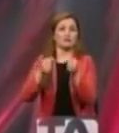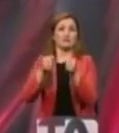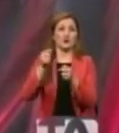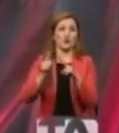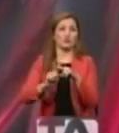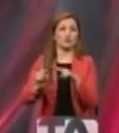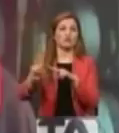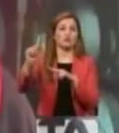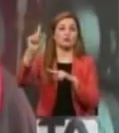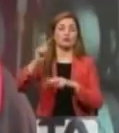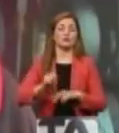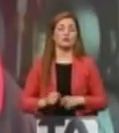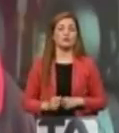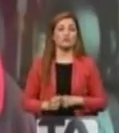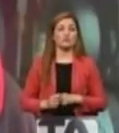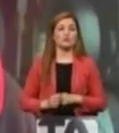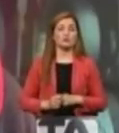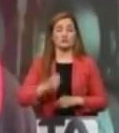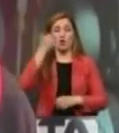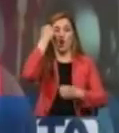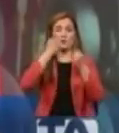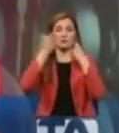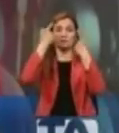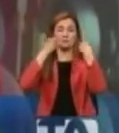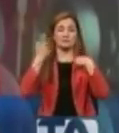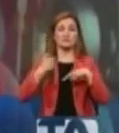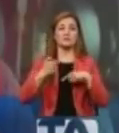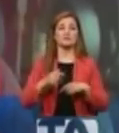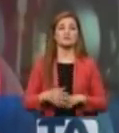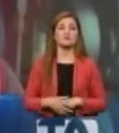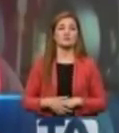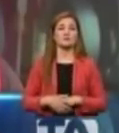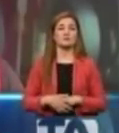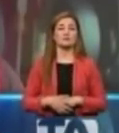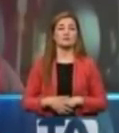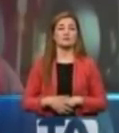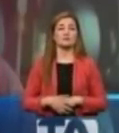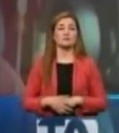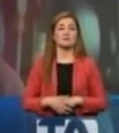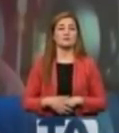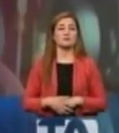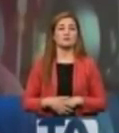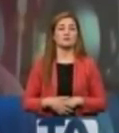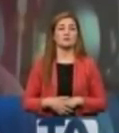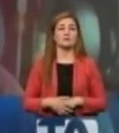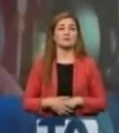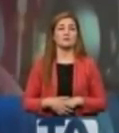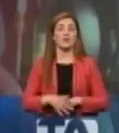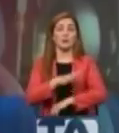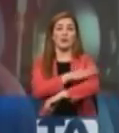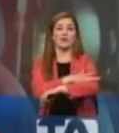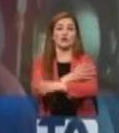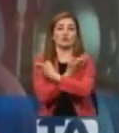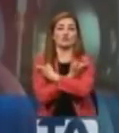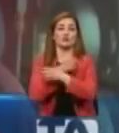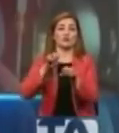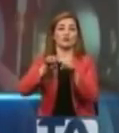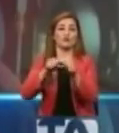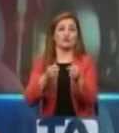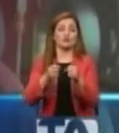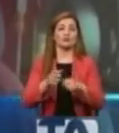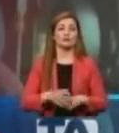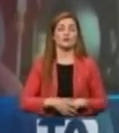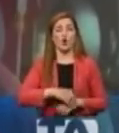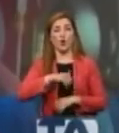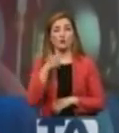se dio a la fuga. Golpes, raspones, moretones y lo que es fractura, si no me equivoco, en uno de los brazos. La